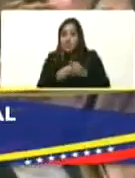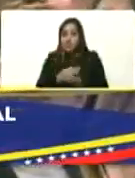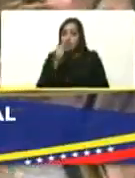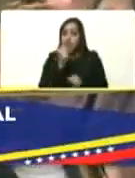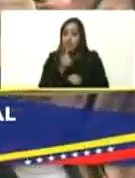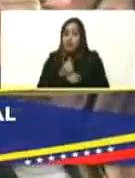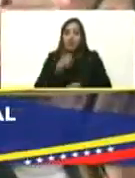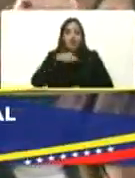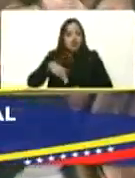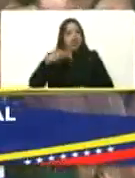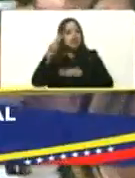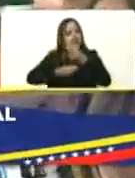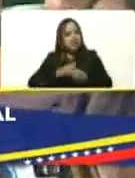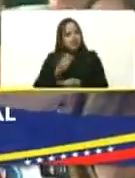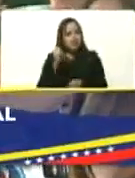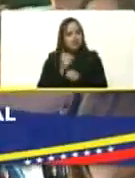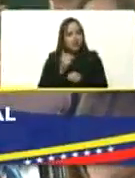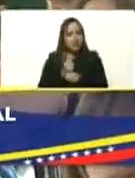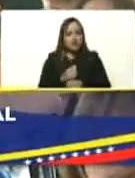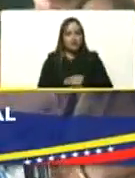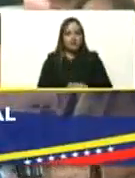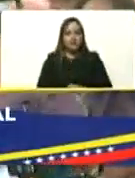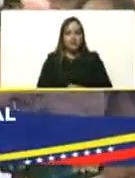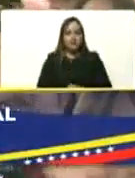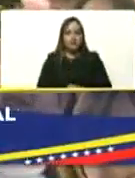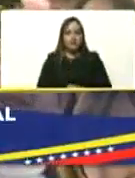hemos honrado,